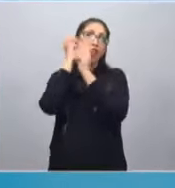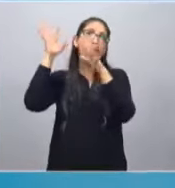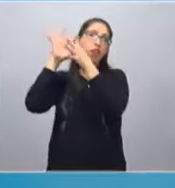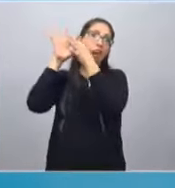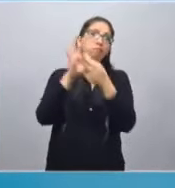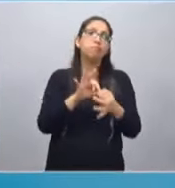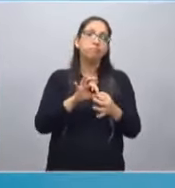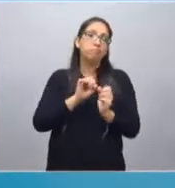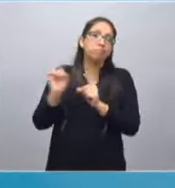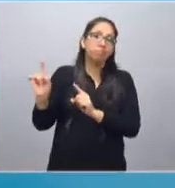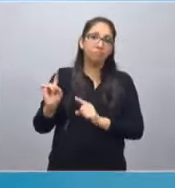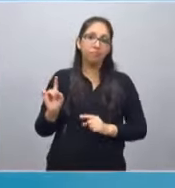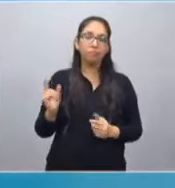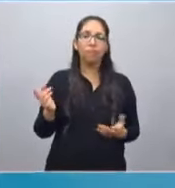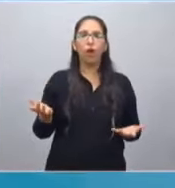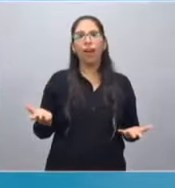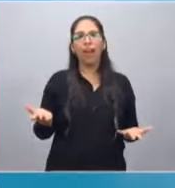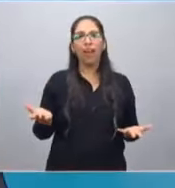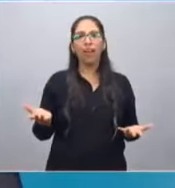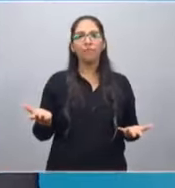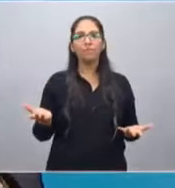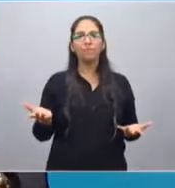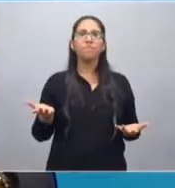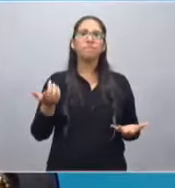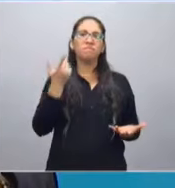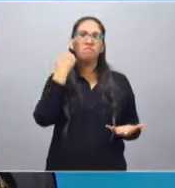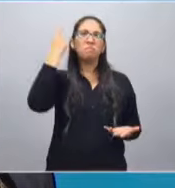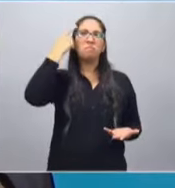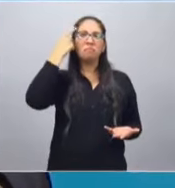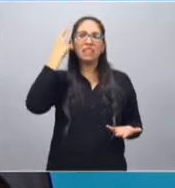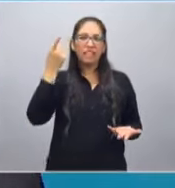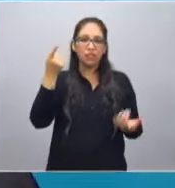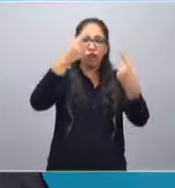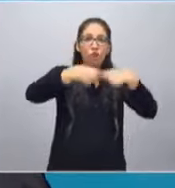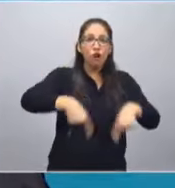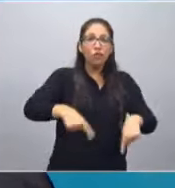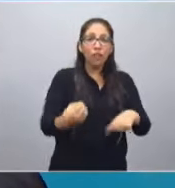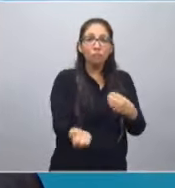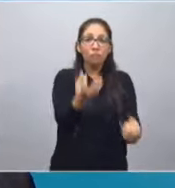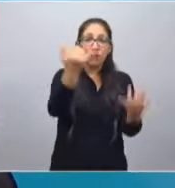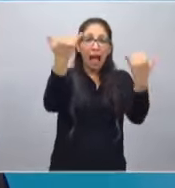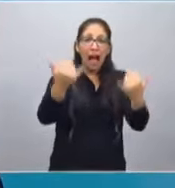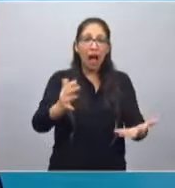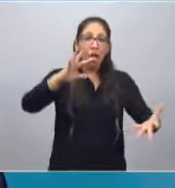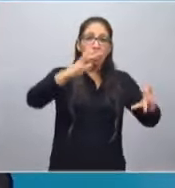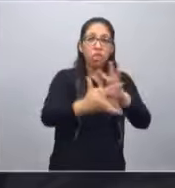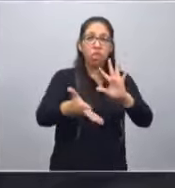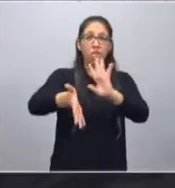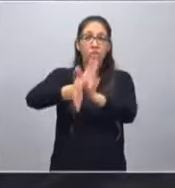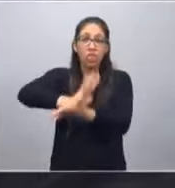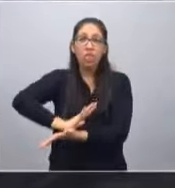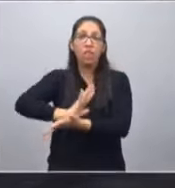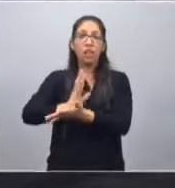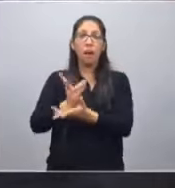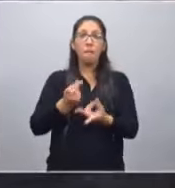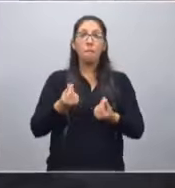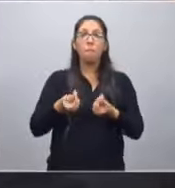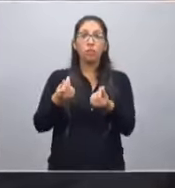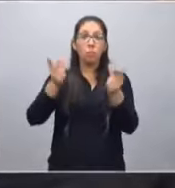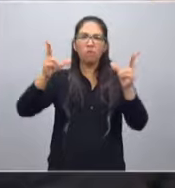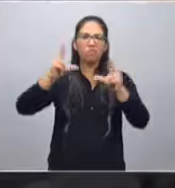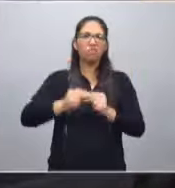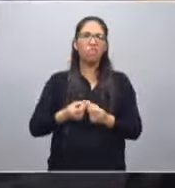pensar que rompiendo destruyendo secando ahorcando los presupuestos vinculados al